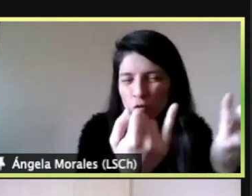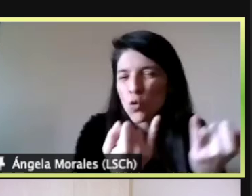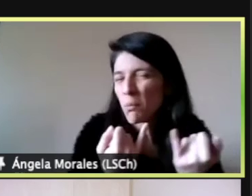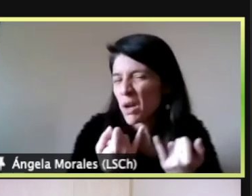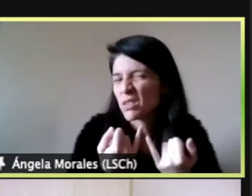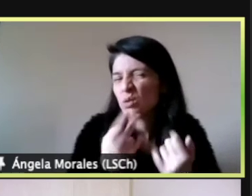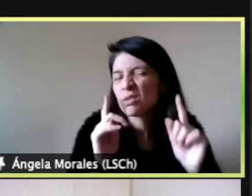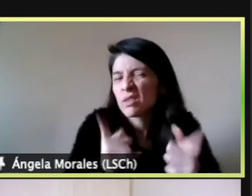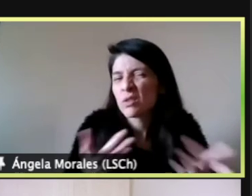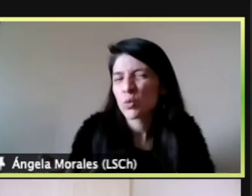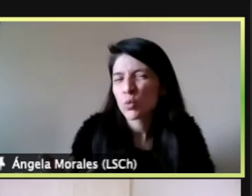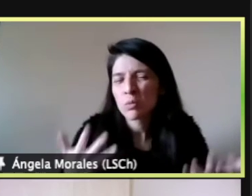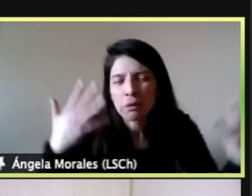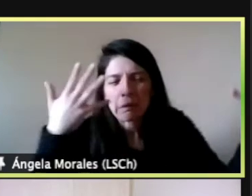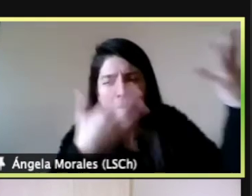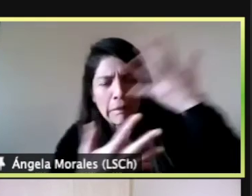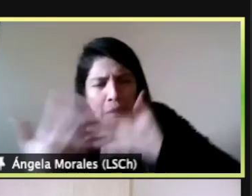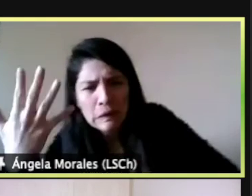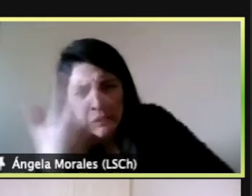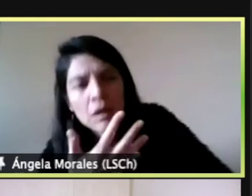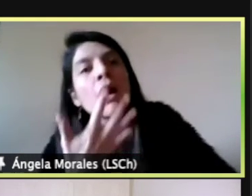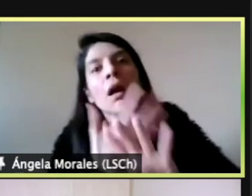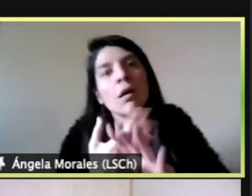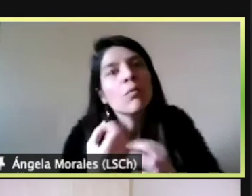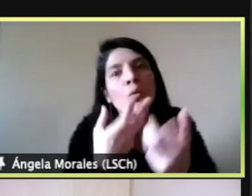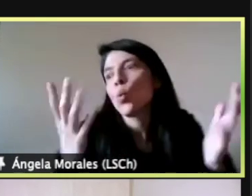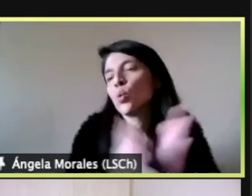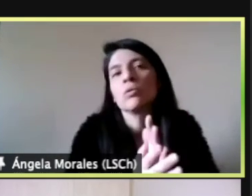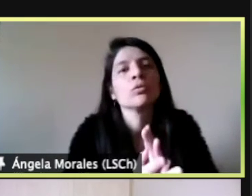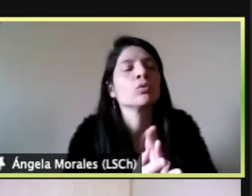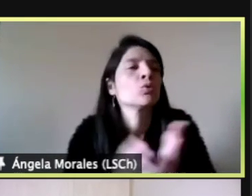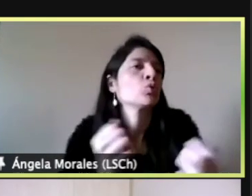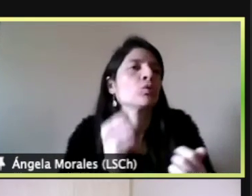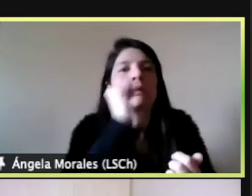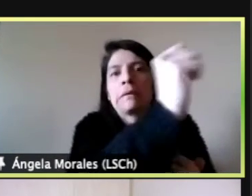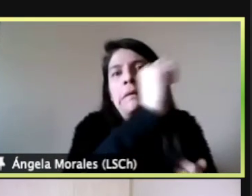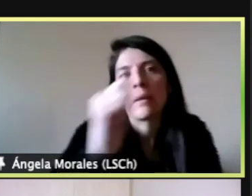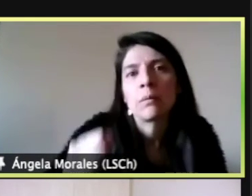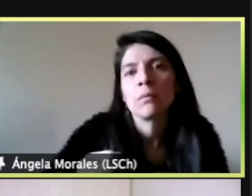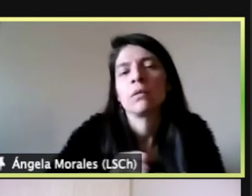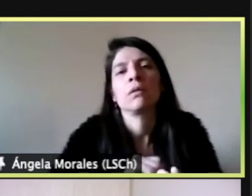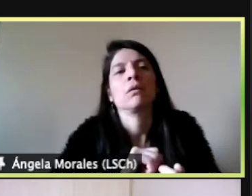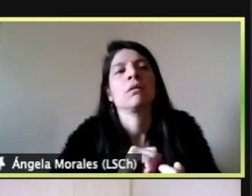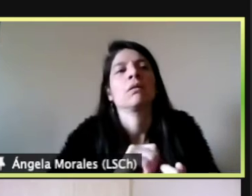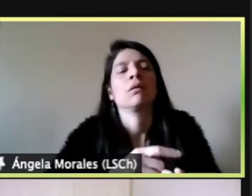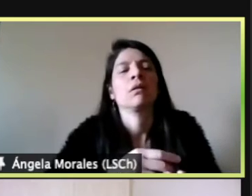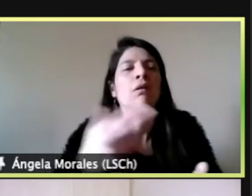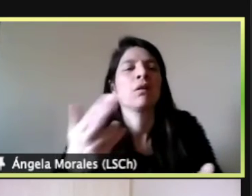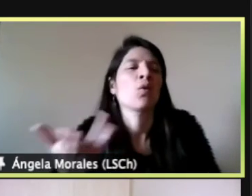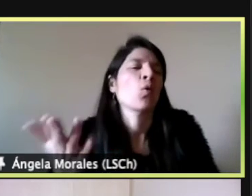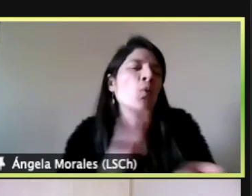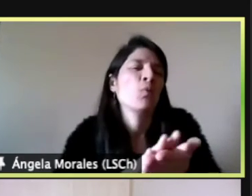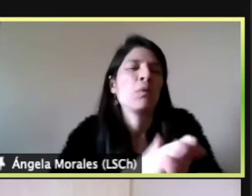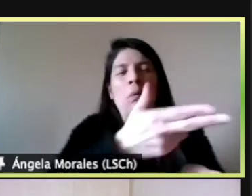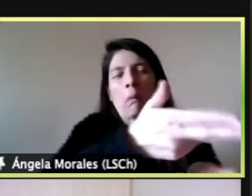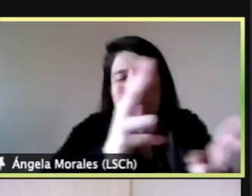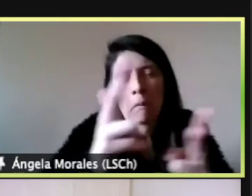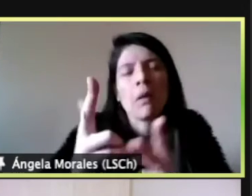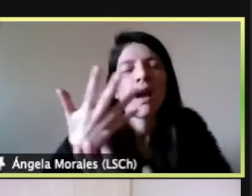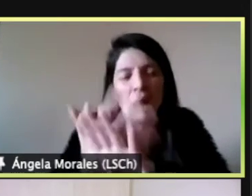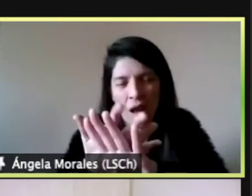de crímenes, quizá me gustaría analizarlo uno por uno, pero es bastante difícil para una persona poder ver toda la